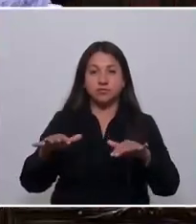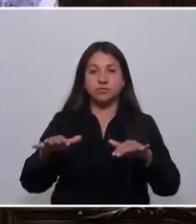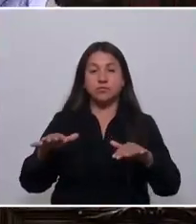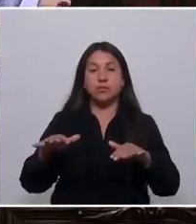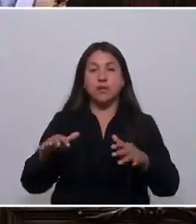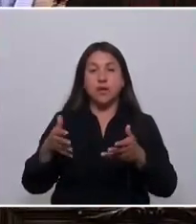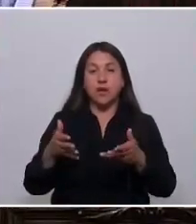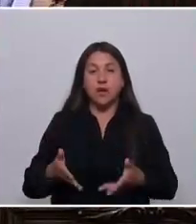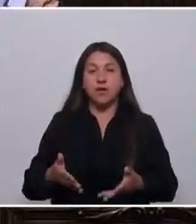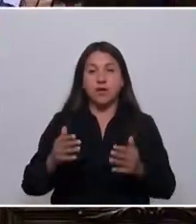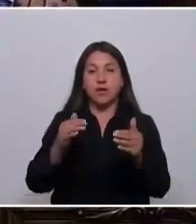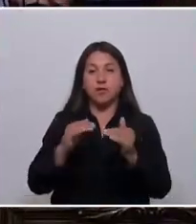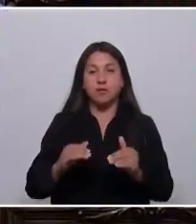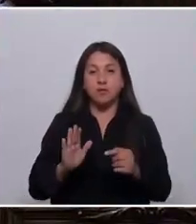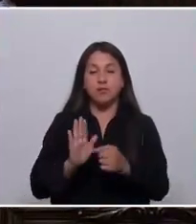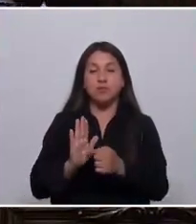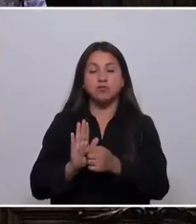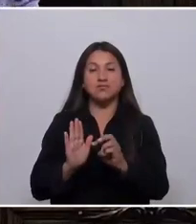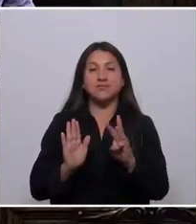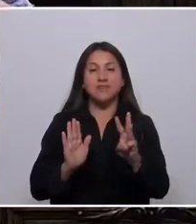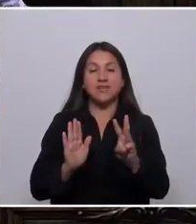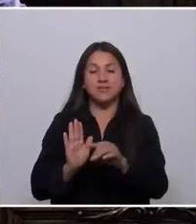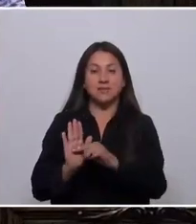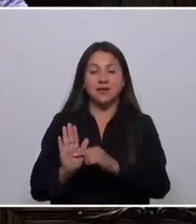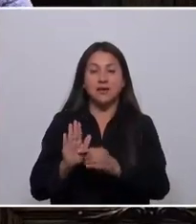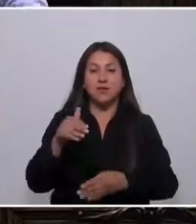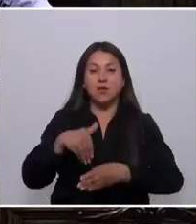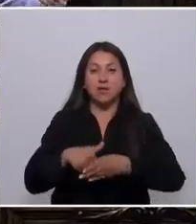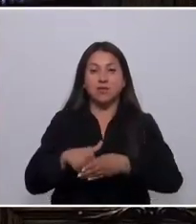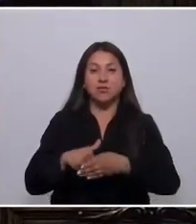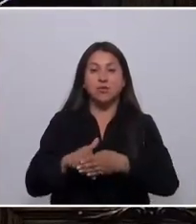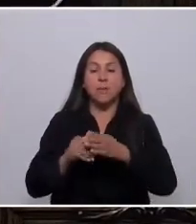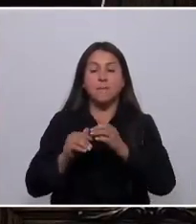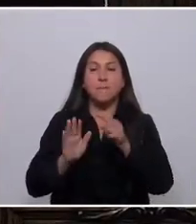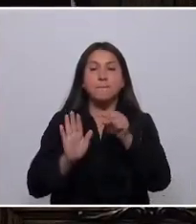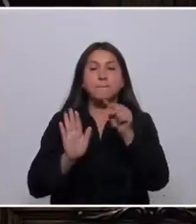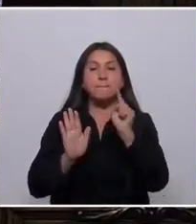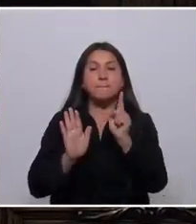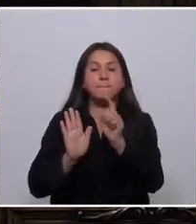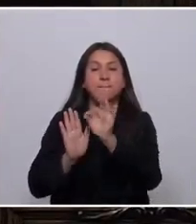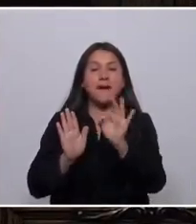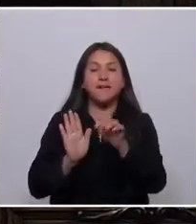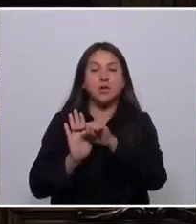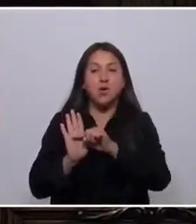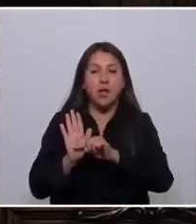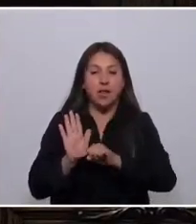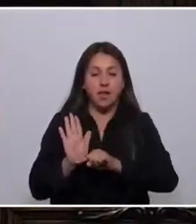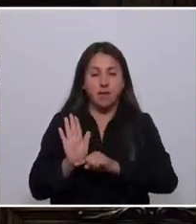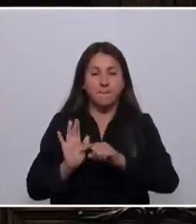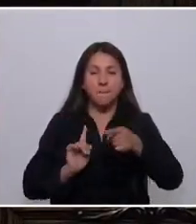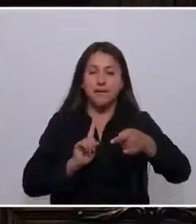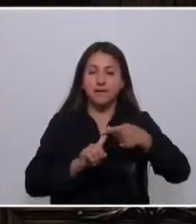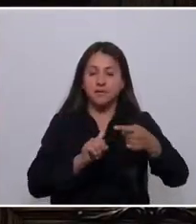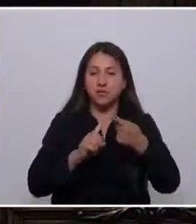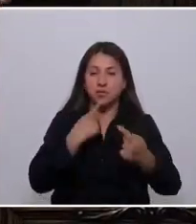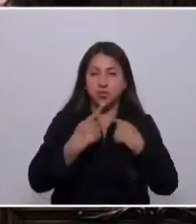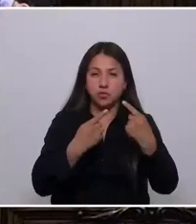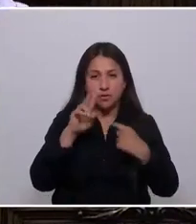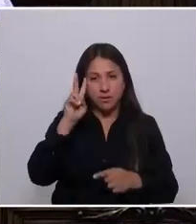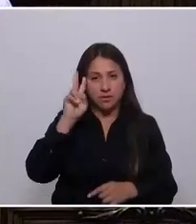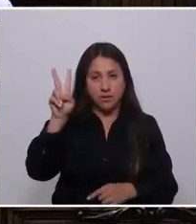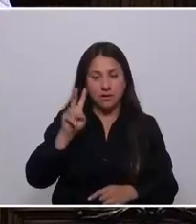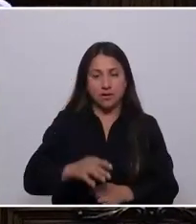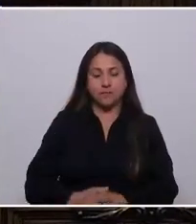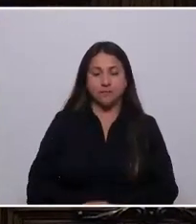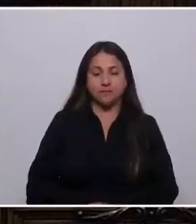Pasamos al punto 3 de la tabla, votación particular del reglamento de participación y consulta indígena.